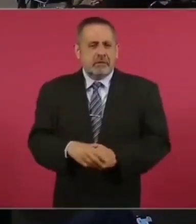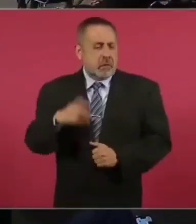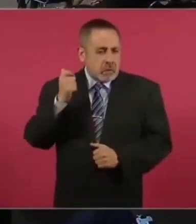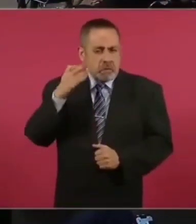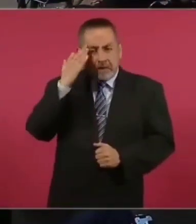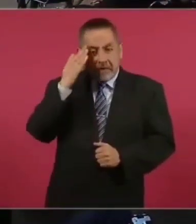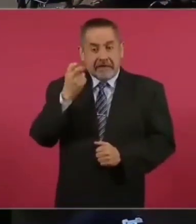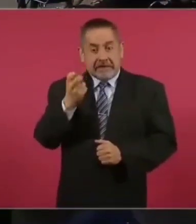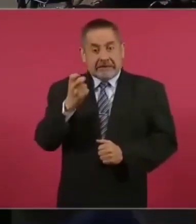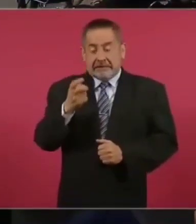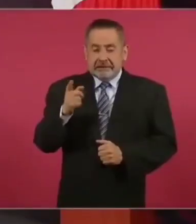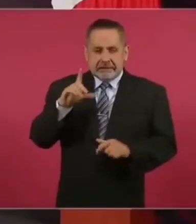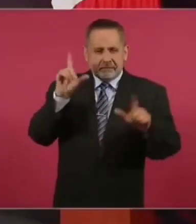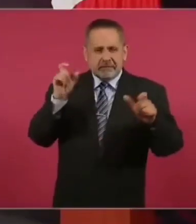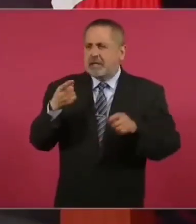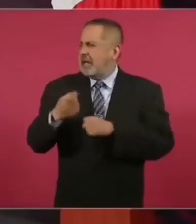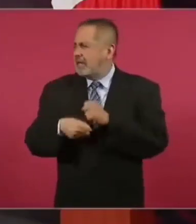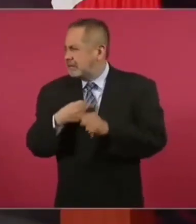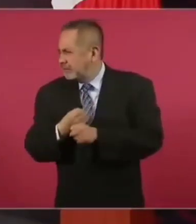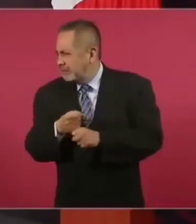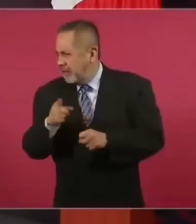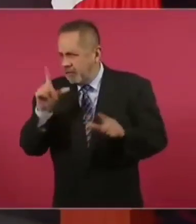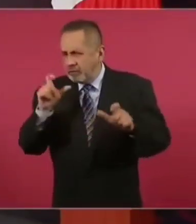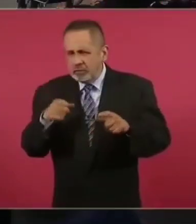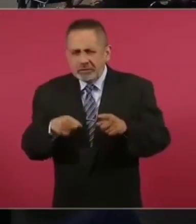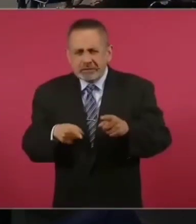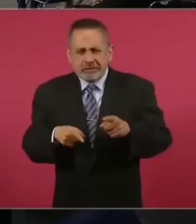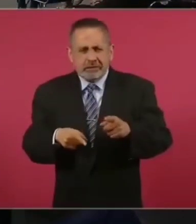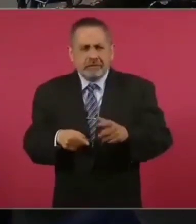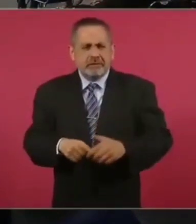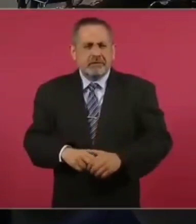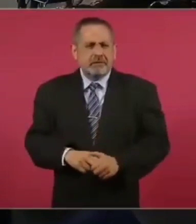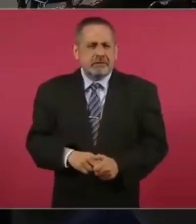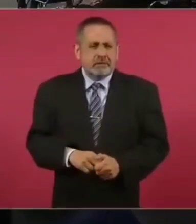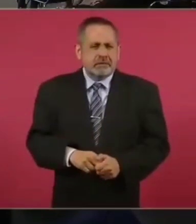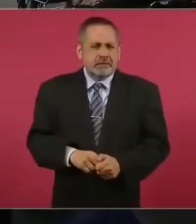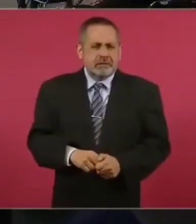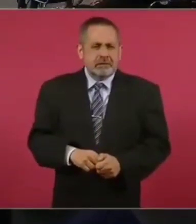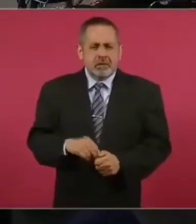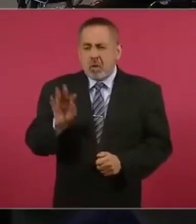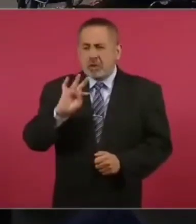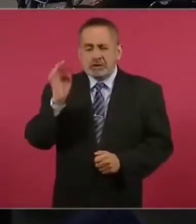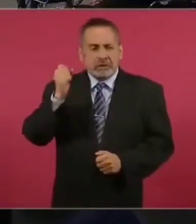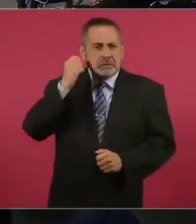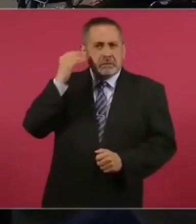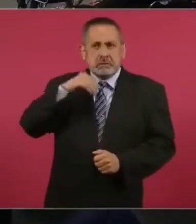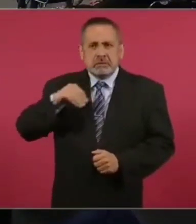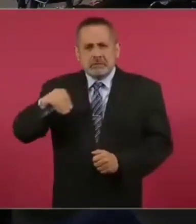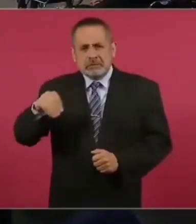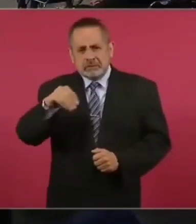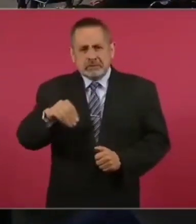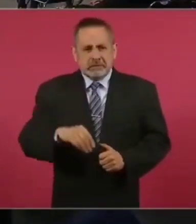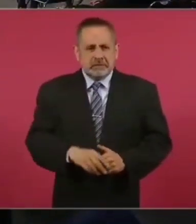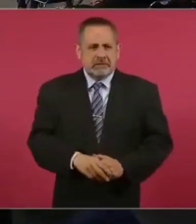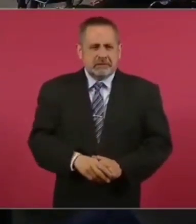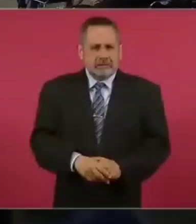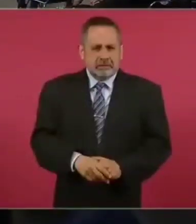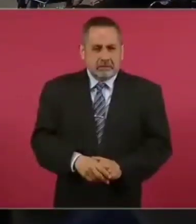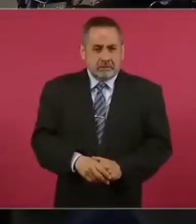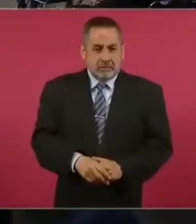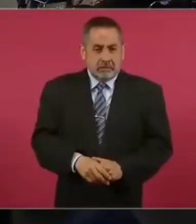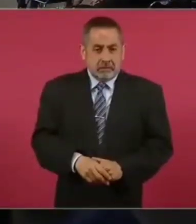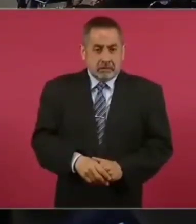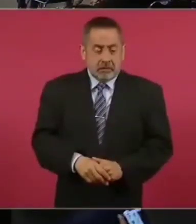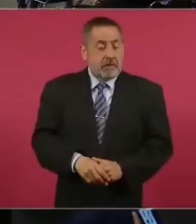entonces. ¿De qué año es? O a lo mejor es en campaña. Ya era. Es